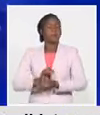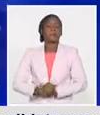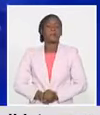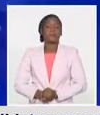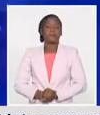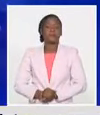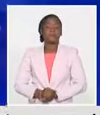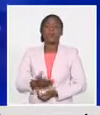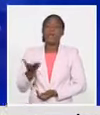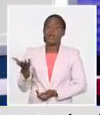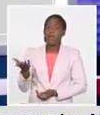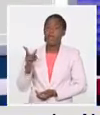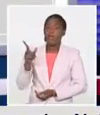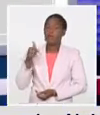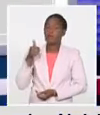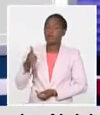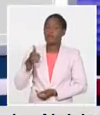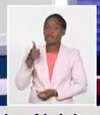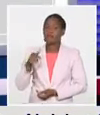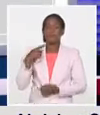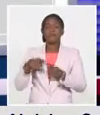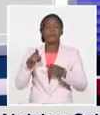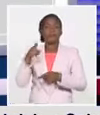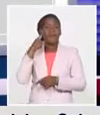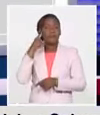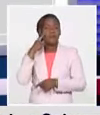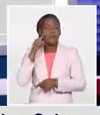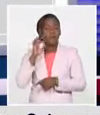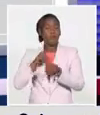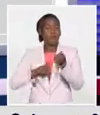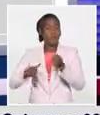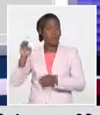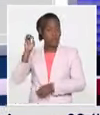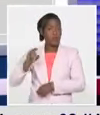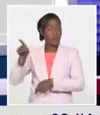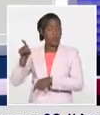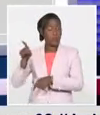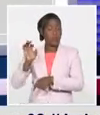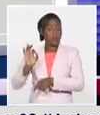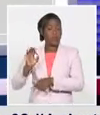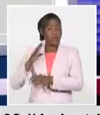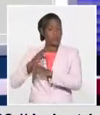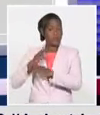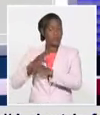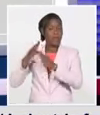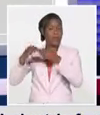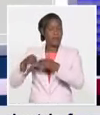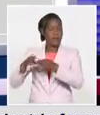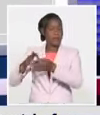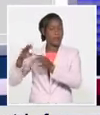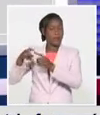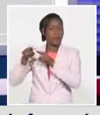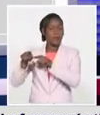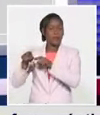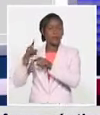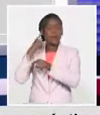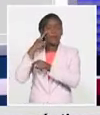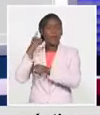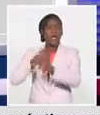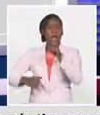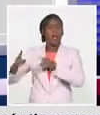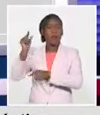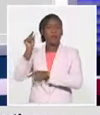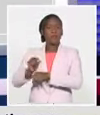se está llevando a cabo en el oriente de nuestro país, ¿se ha reportado hasta ahora alguna persona que